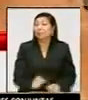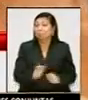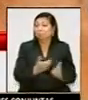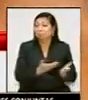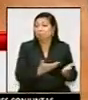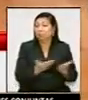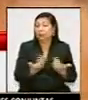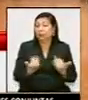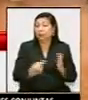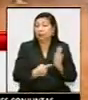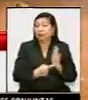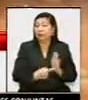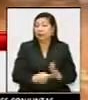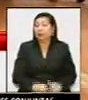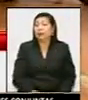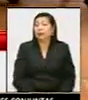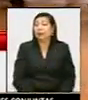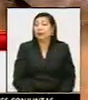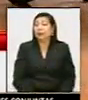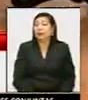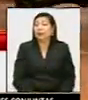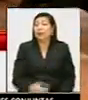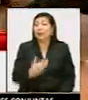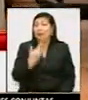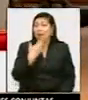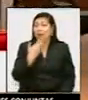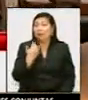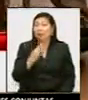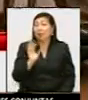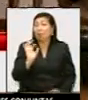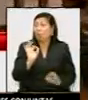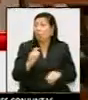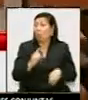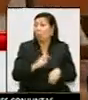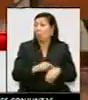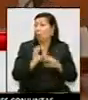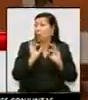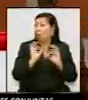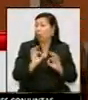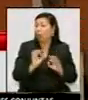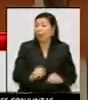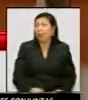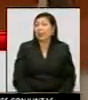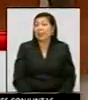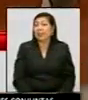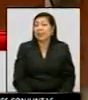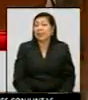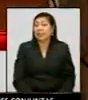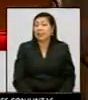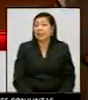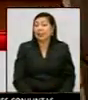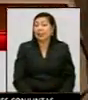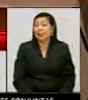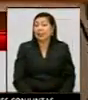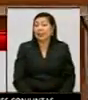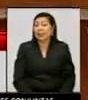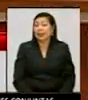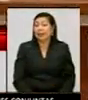invitados están presentes, y lo agradezco desde ya la puntualidad, y esperemos